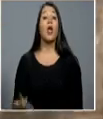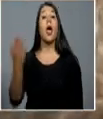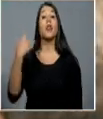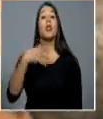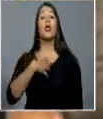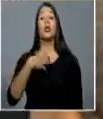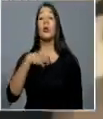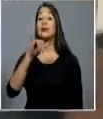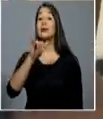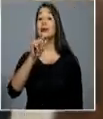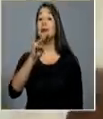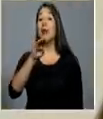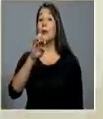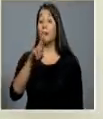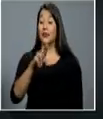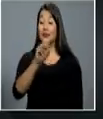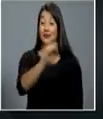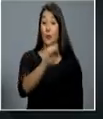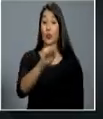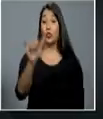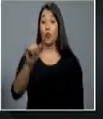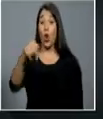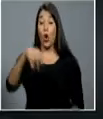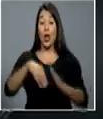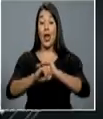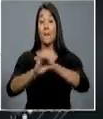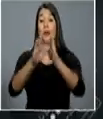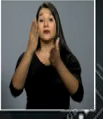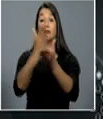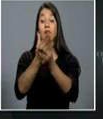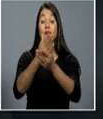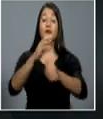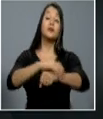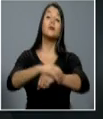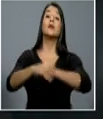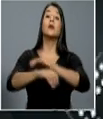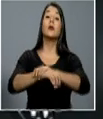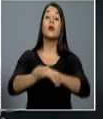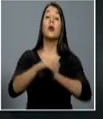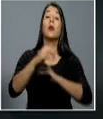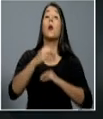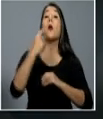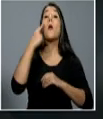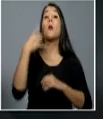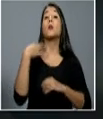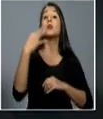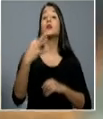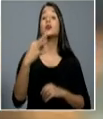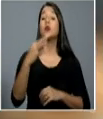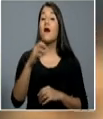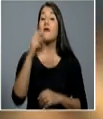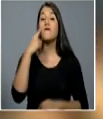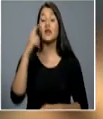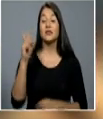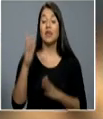Expropietario de la Jumper, Samuel Yankelewicz, fue detenido esta mañana cuando llegó a declarar tras citación por parte de la